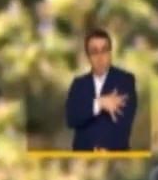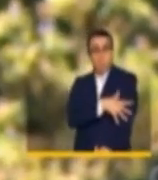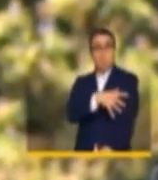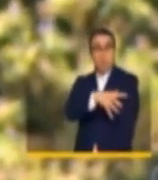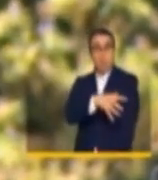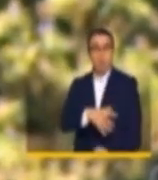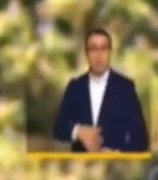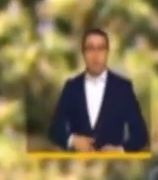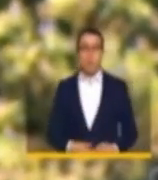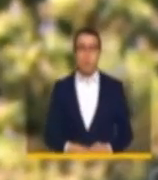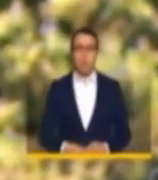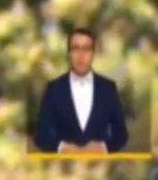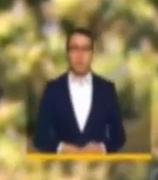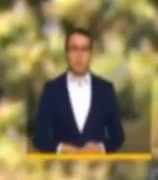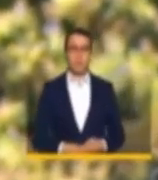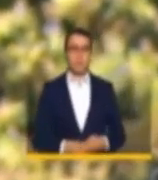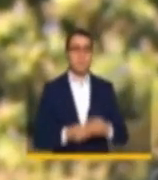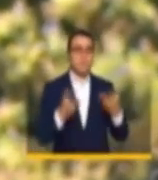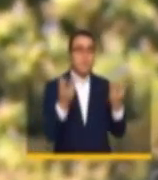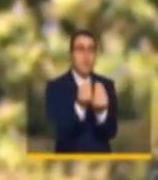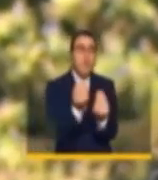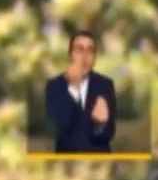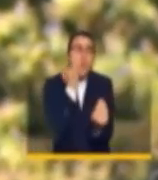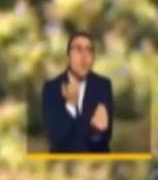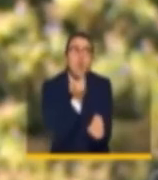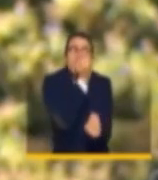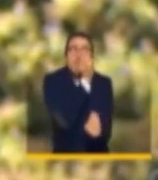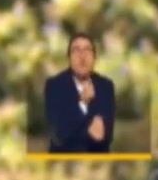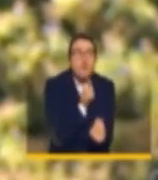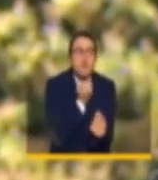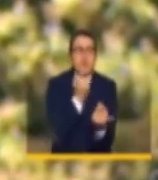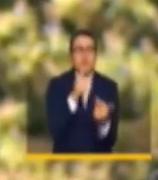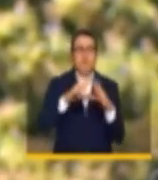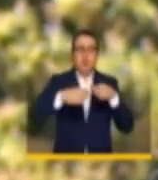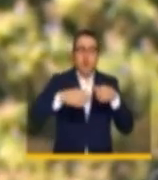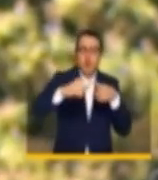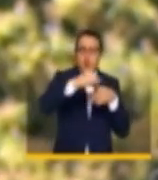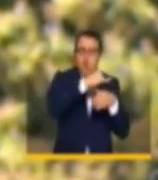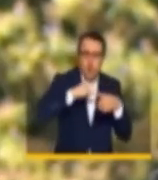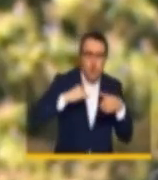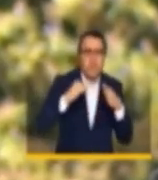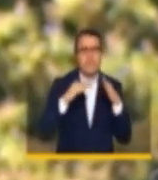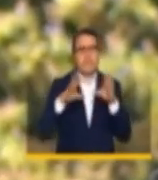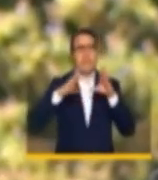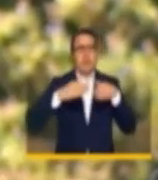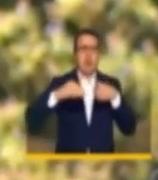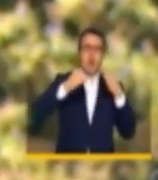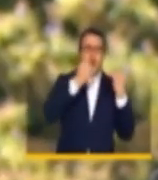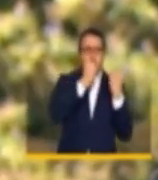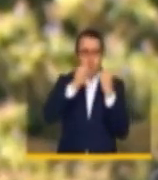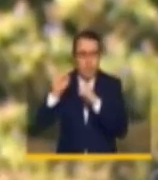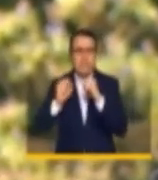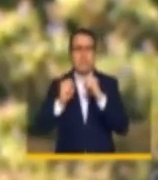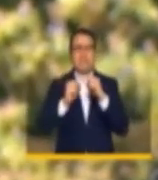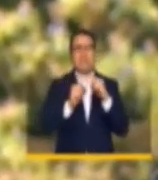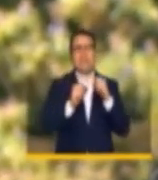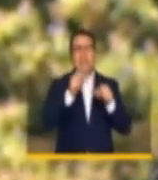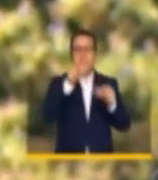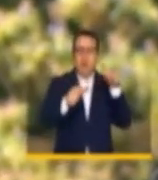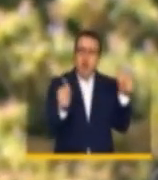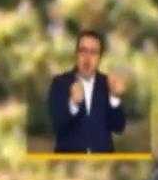al tema de la guerra, no solamente en Colombia, sino la guerra de manera más